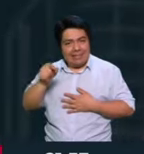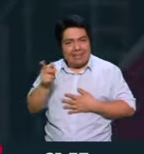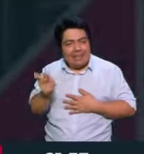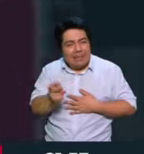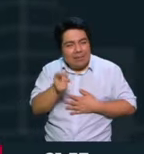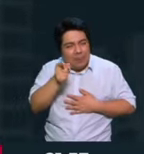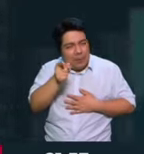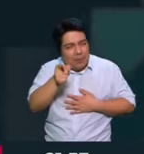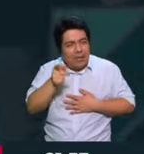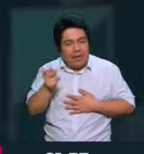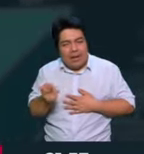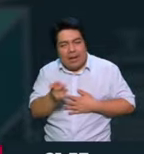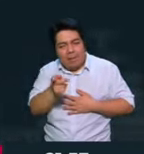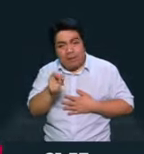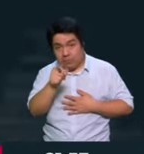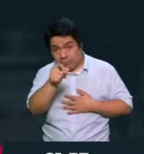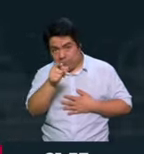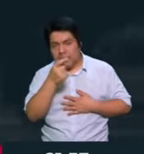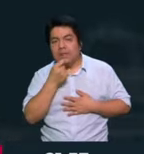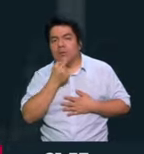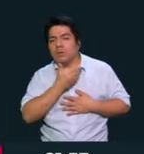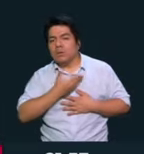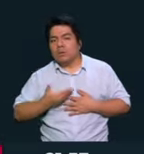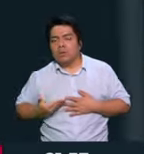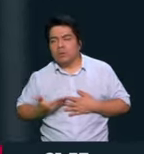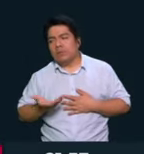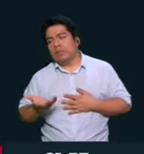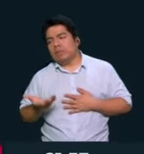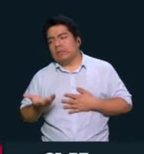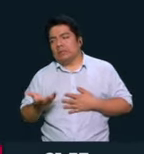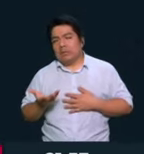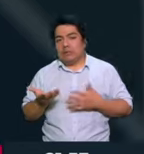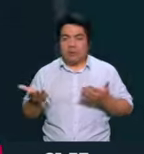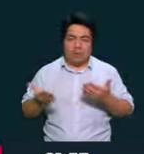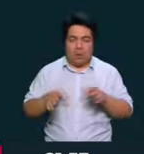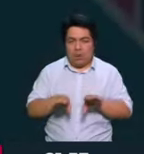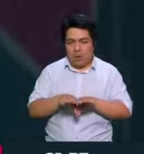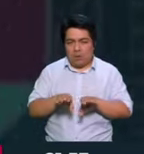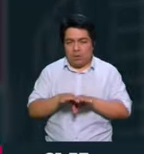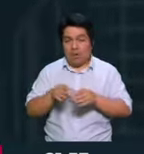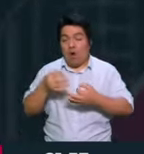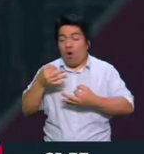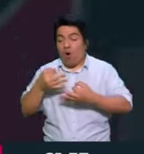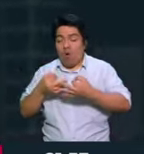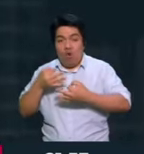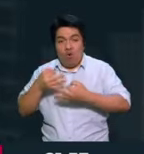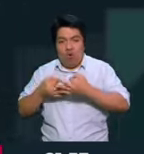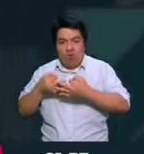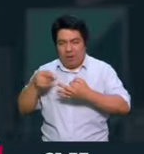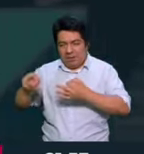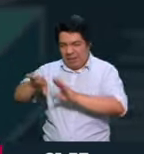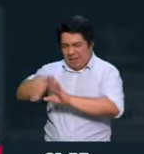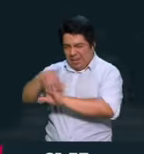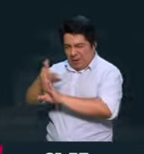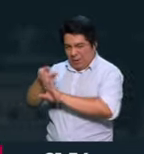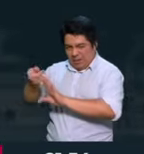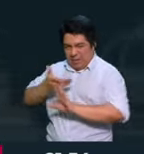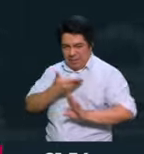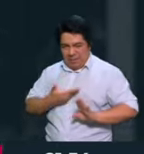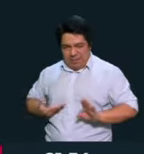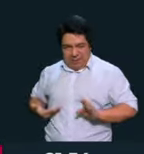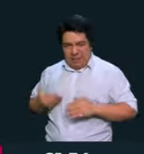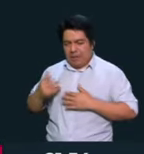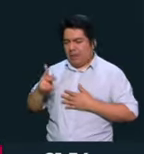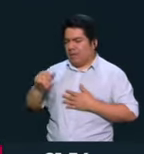presidente López Obrador si iba a llevar a cabo un juicio político contra la ministra presidenta, y el